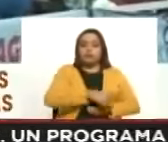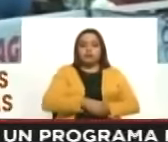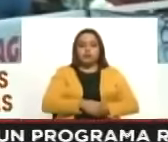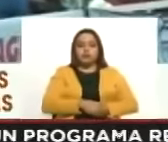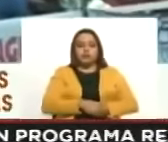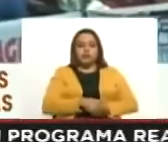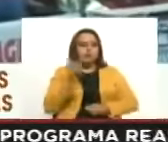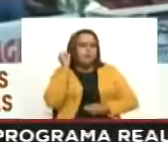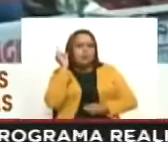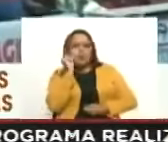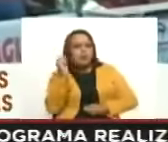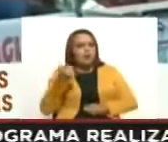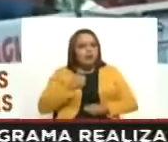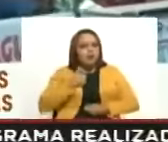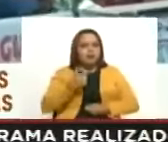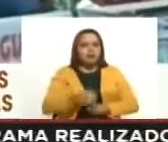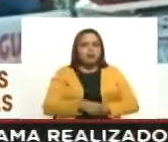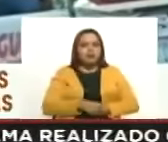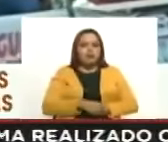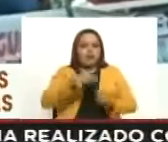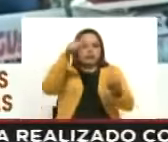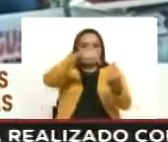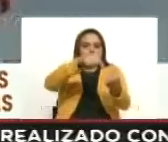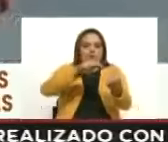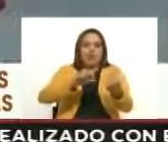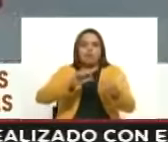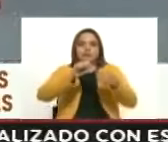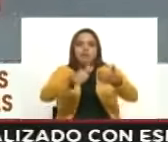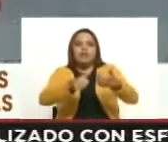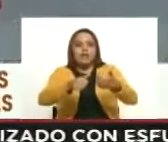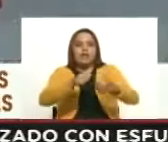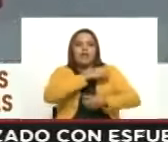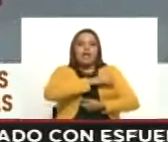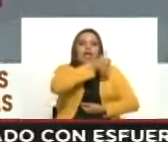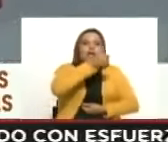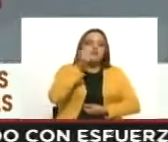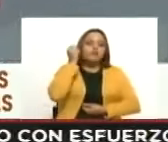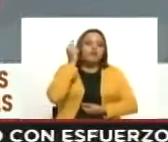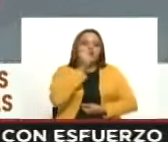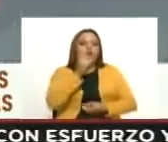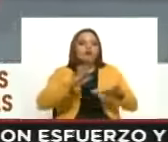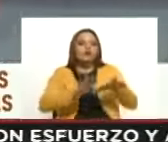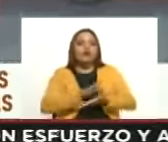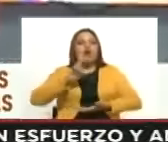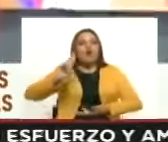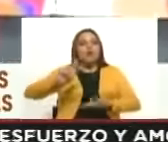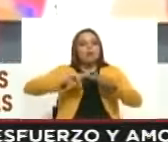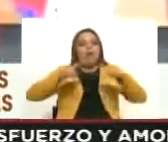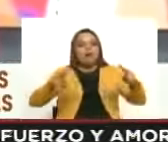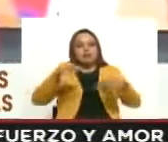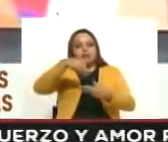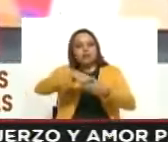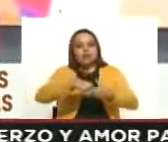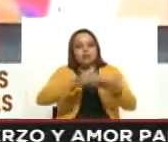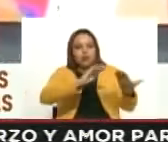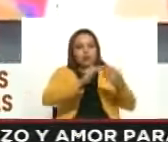o jefa de comunidad arranca como jefe o jefa de la UPAS de su comunidad.